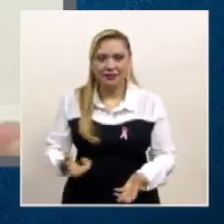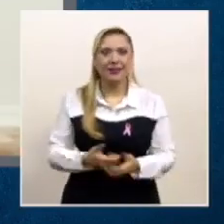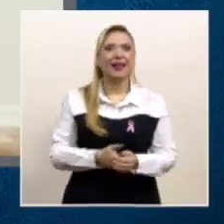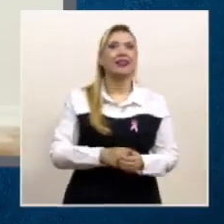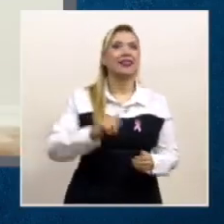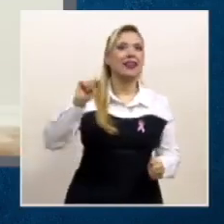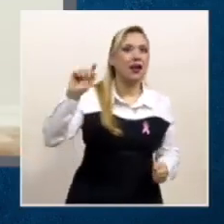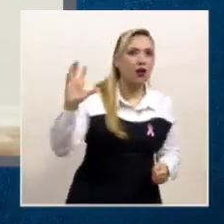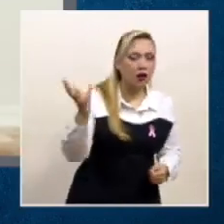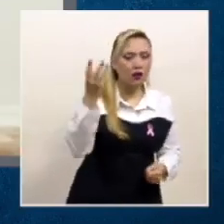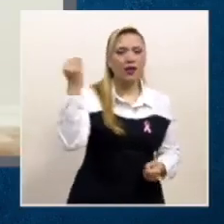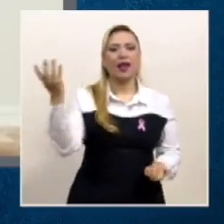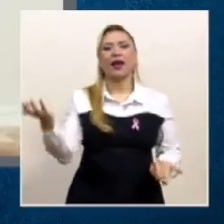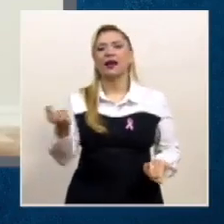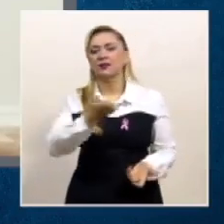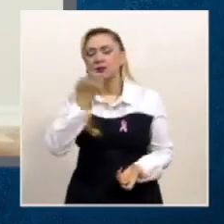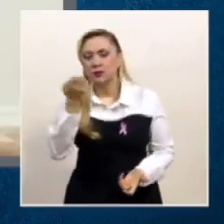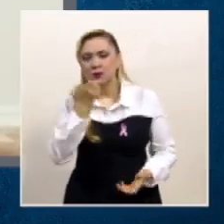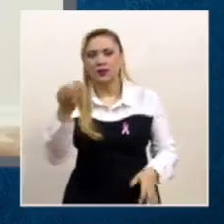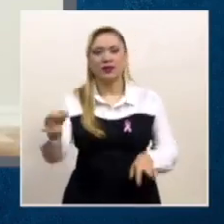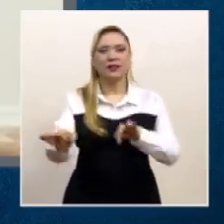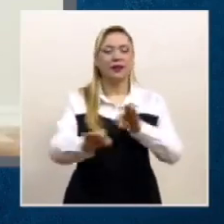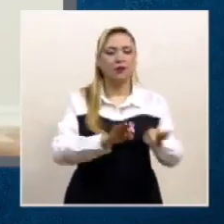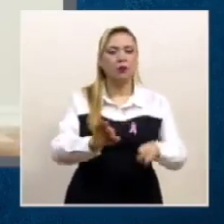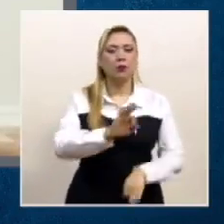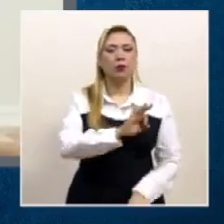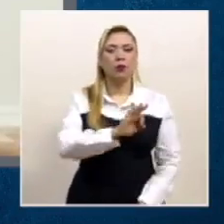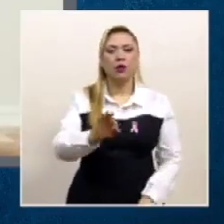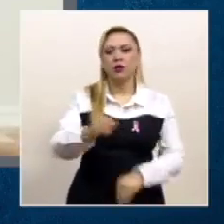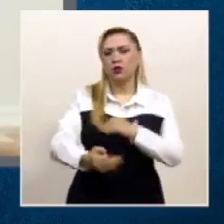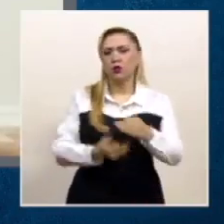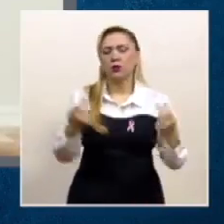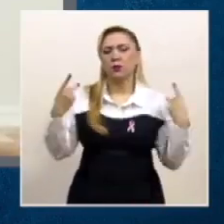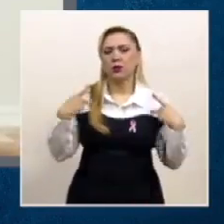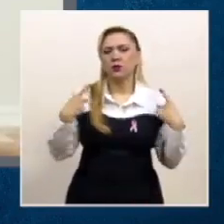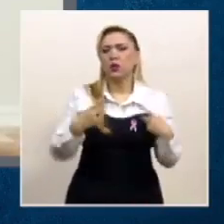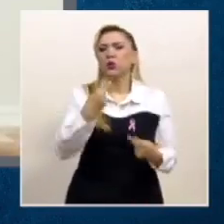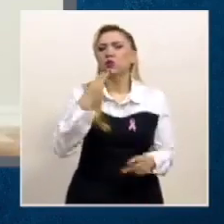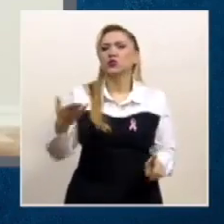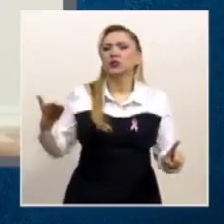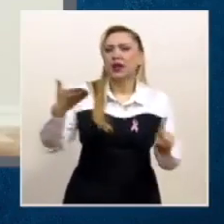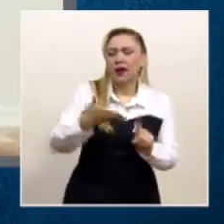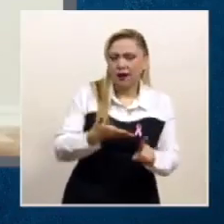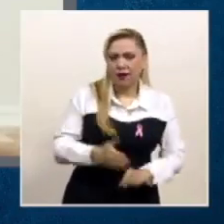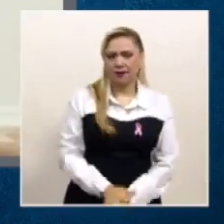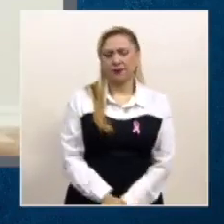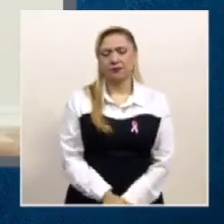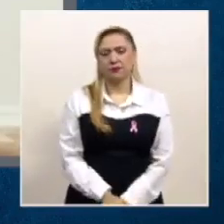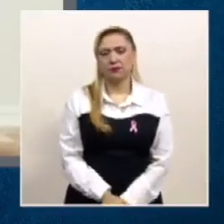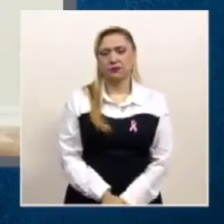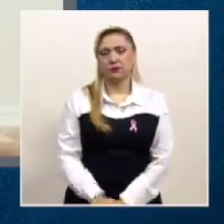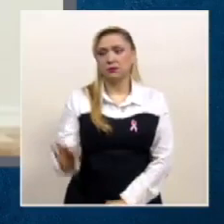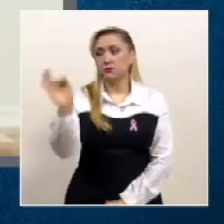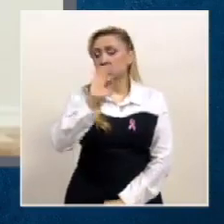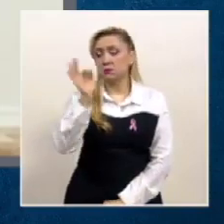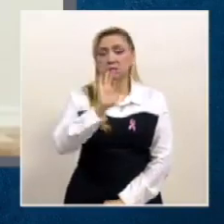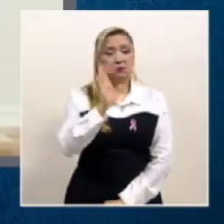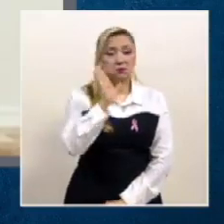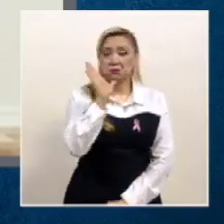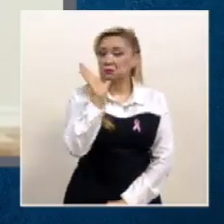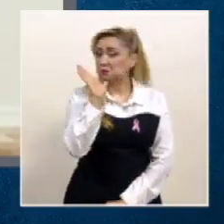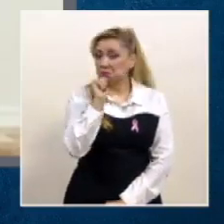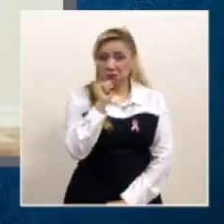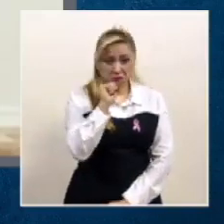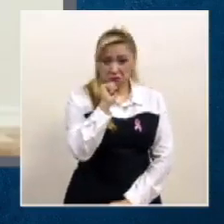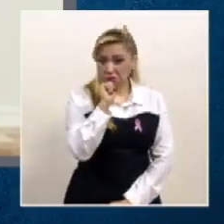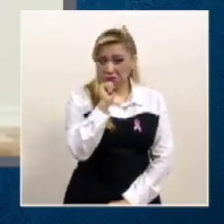tecnologías, lo que ustedes quieran, pueda ser utilizado por todas las personas. En caso de que no haya sido posible